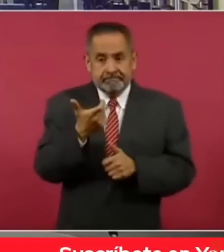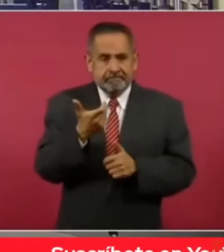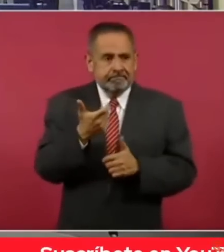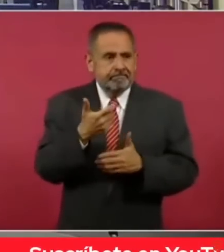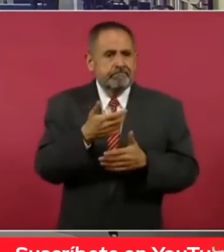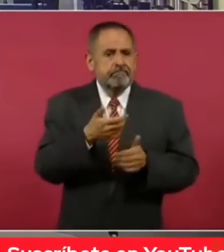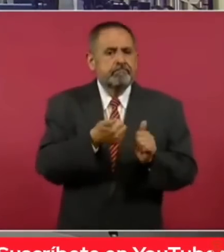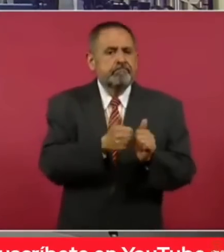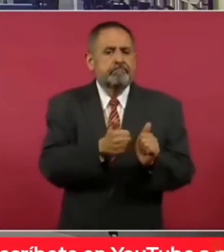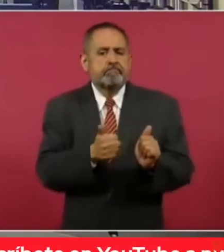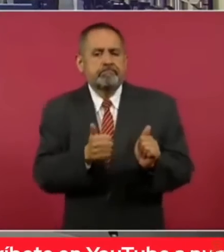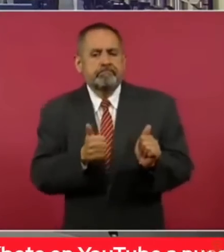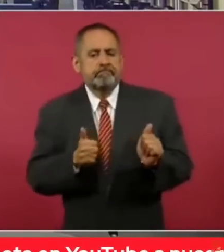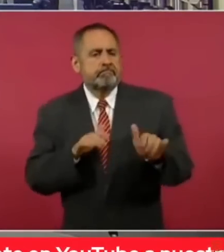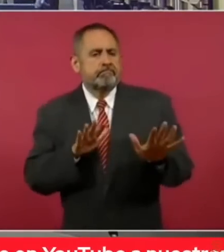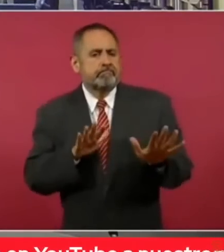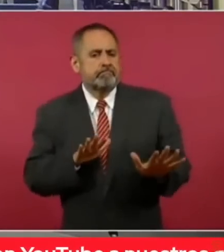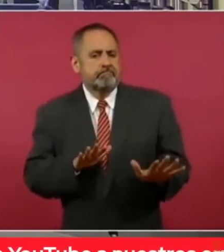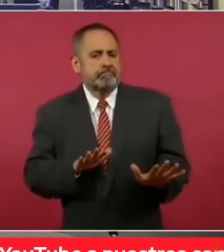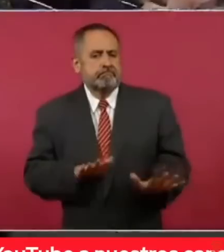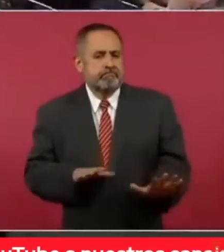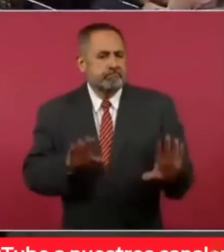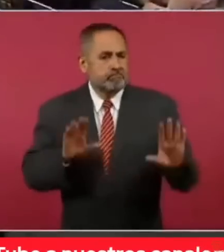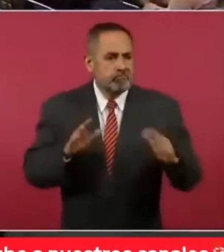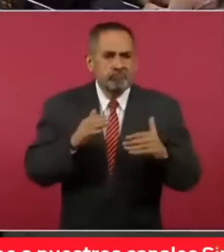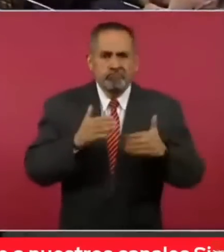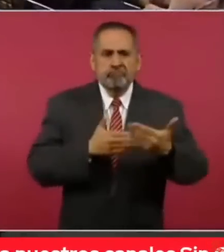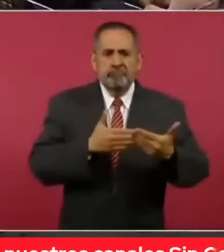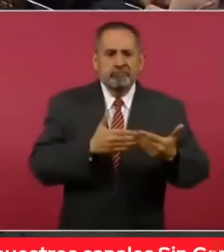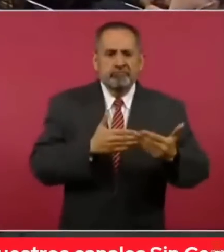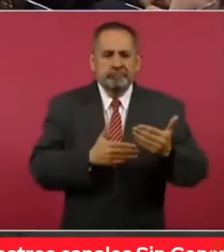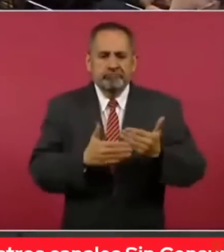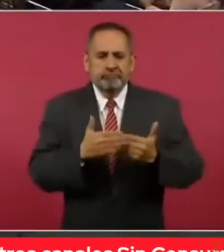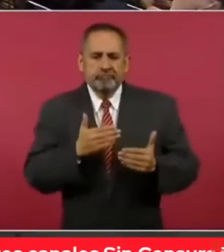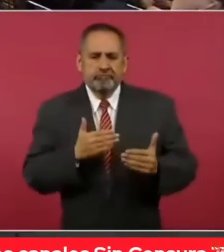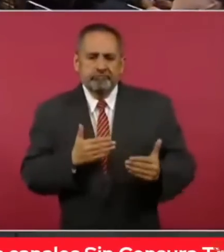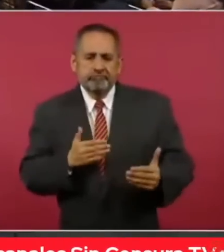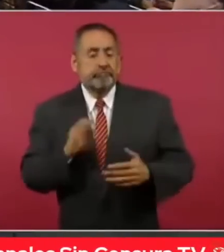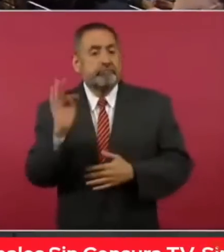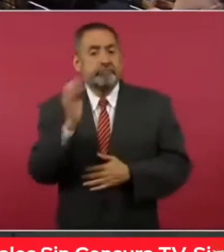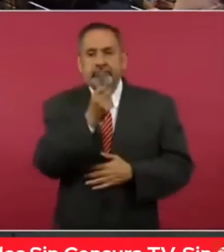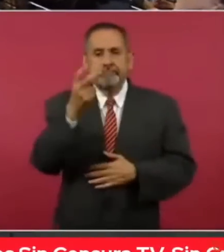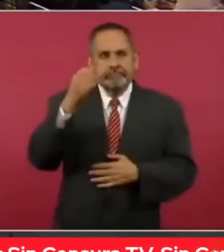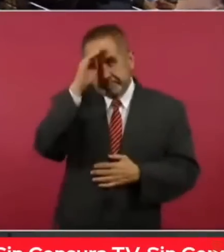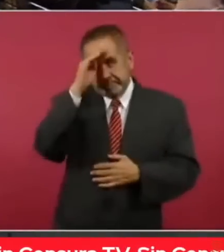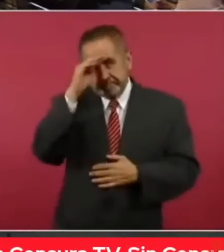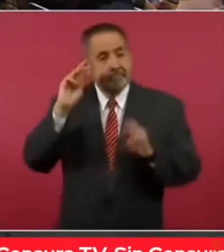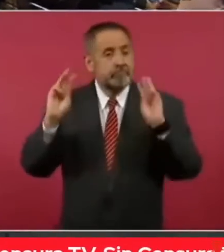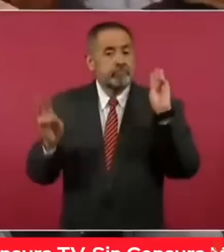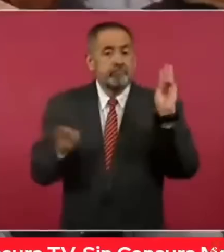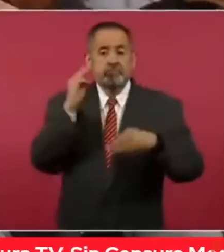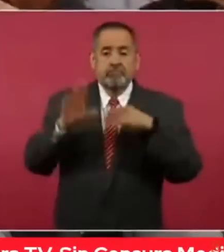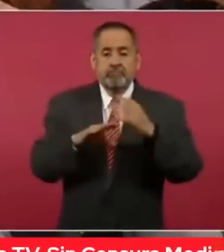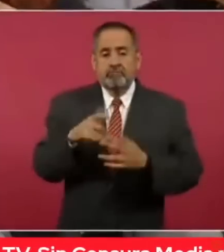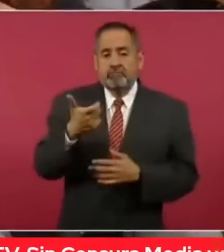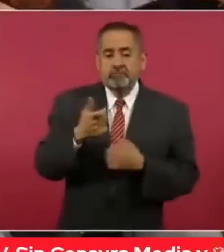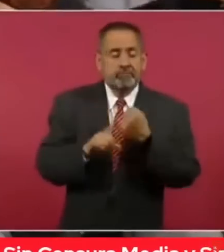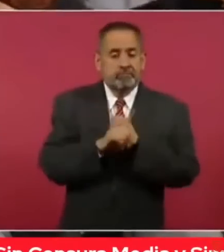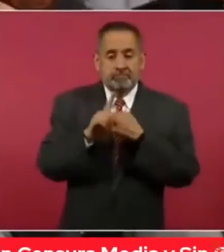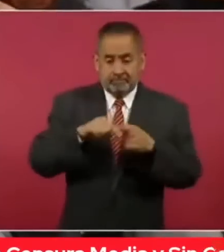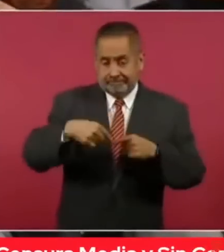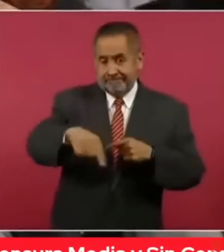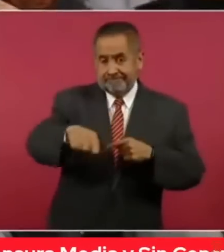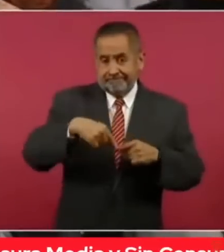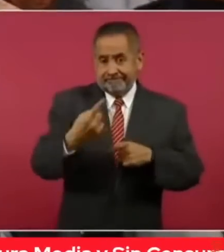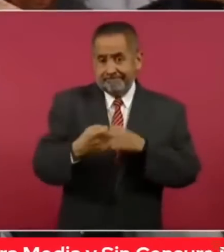economía de nuestro vecino del norte y muchos analistas prevén una recesión económica mundial durante este